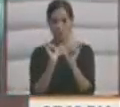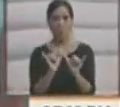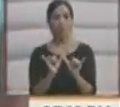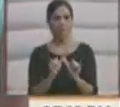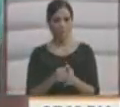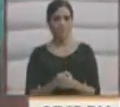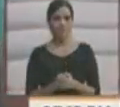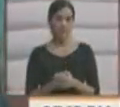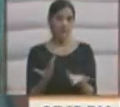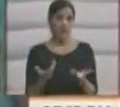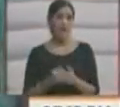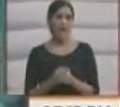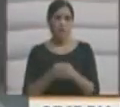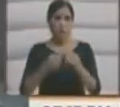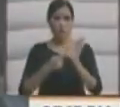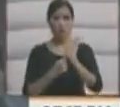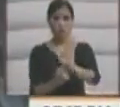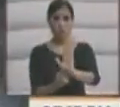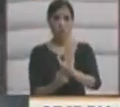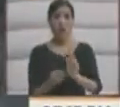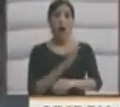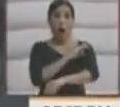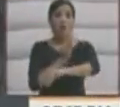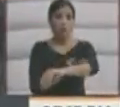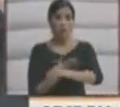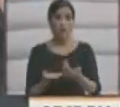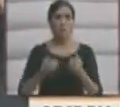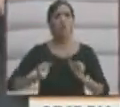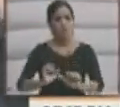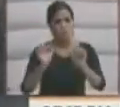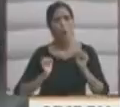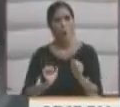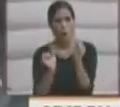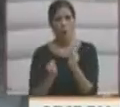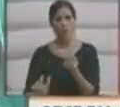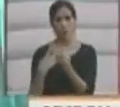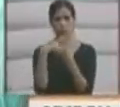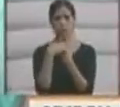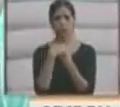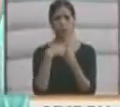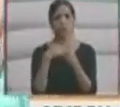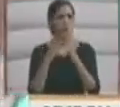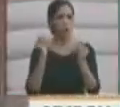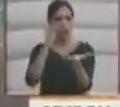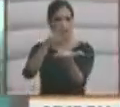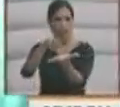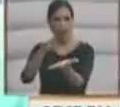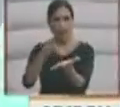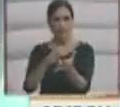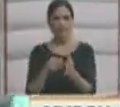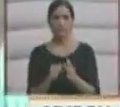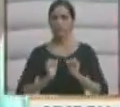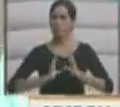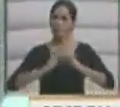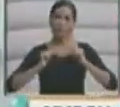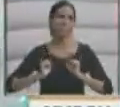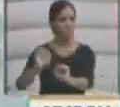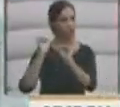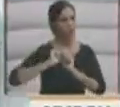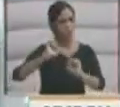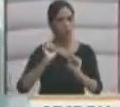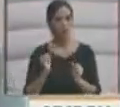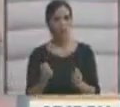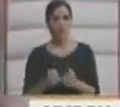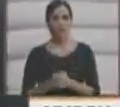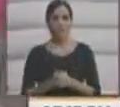nos sacaron a la fuerza porque prácticamente empujones nos agredieron a todos que estábamos aquí. A todos nos sacaron a empujones. Nos trancaron hasta Santa María.